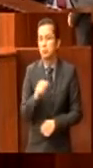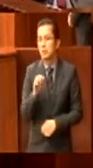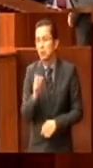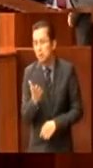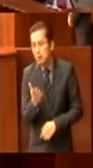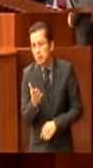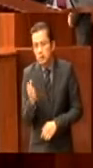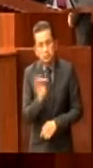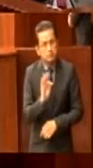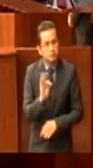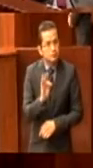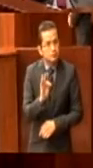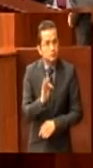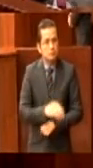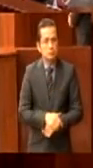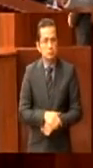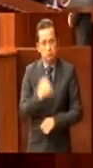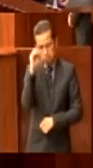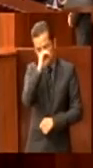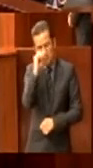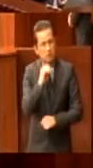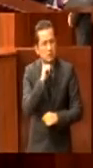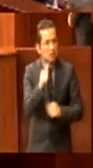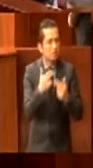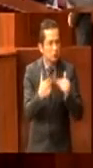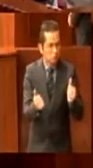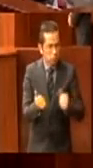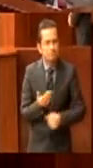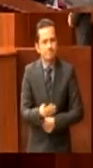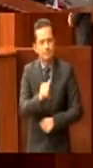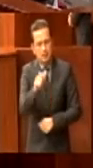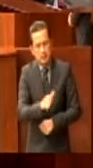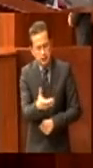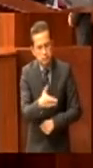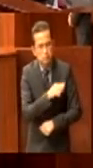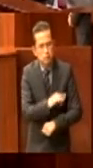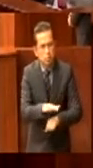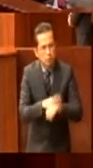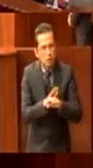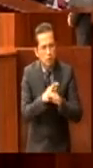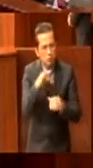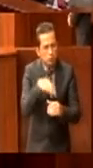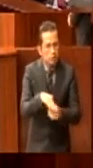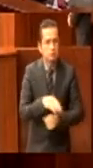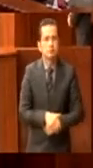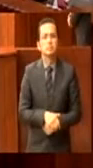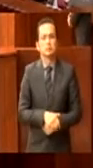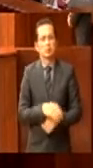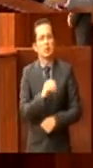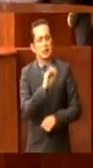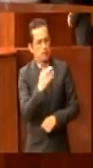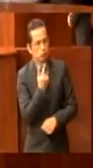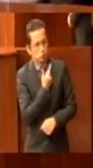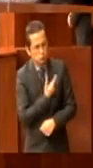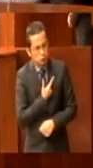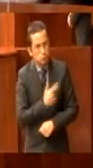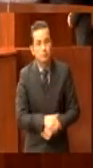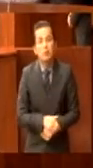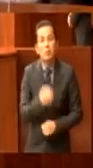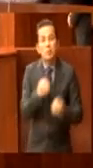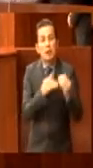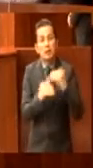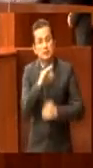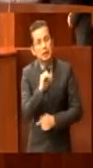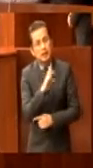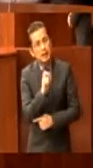ningún comentario álex tomamos la votación por favor con todo gusto presidenta magistrada maría del carmen